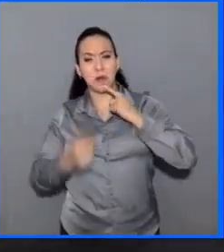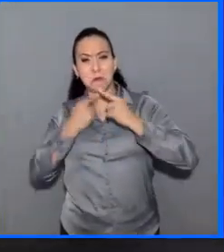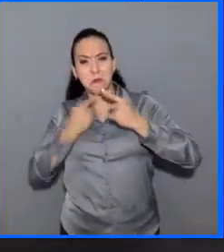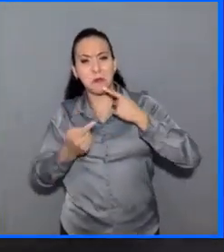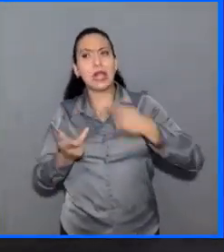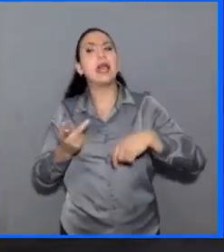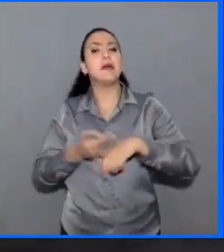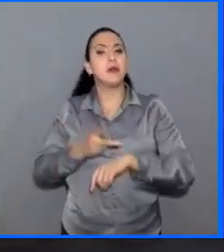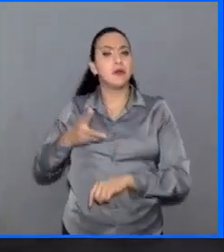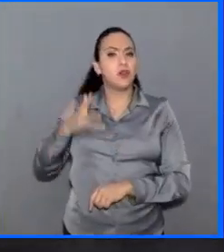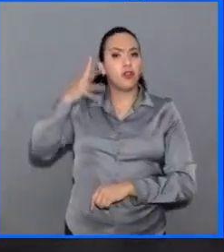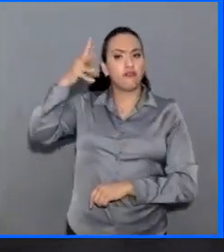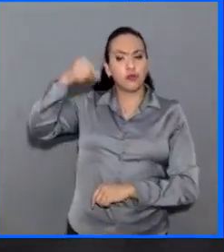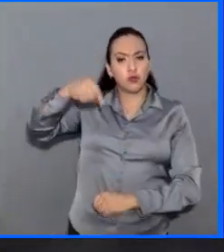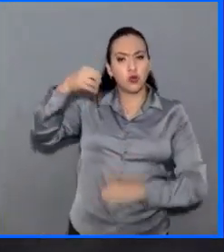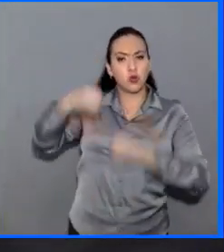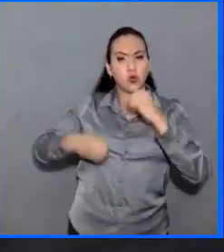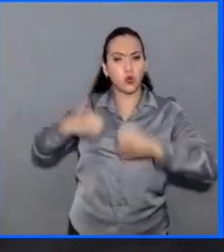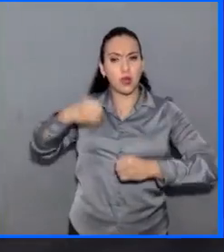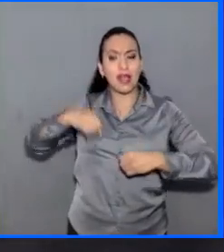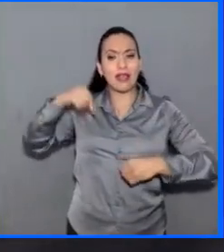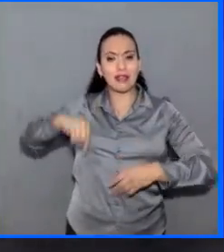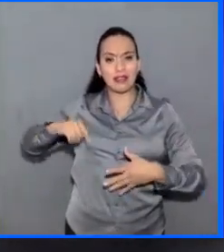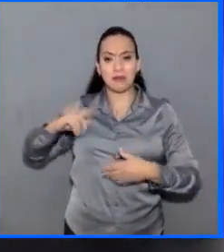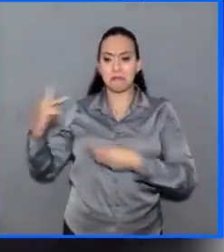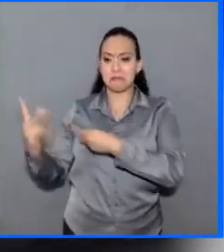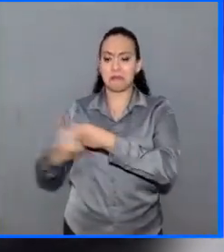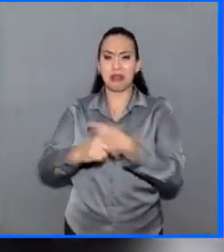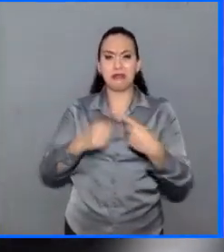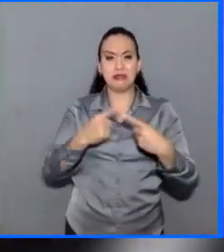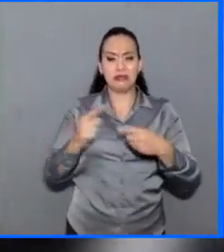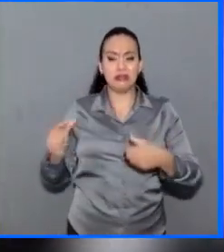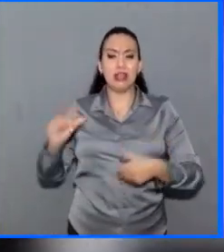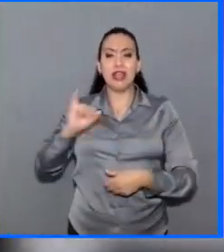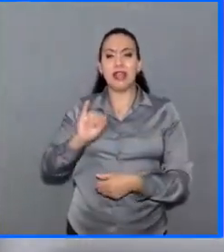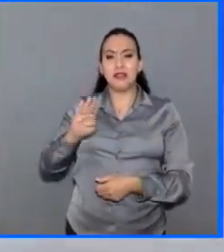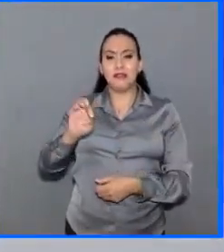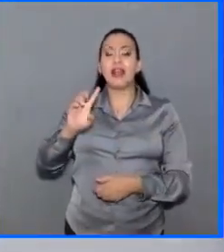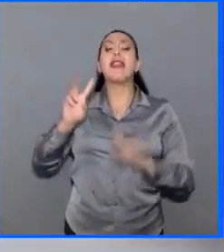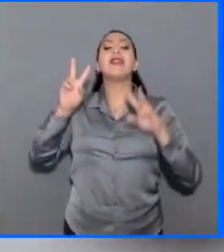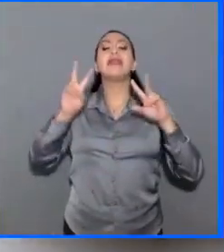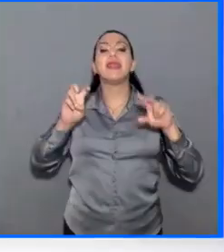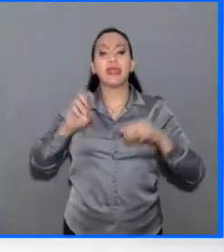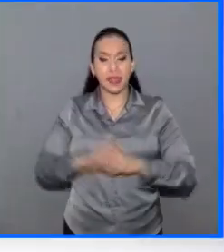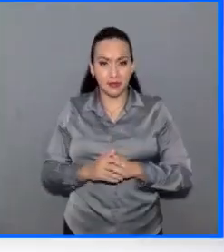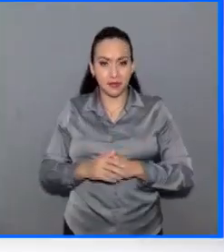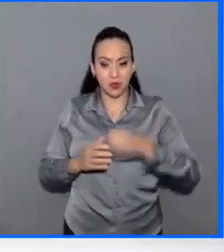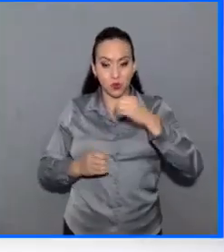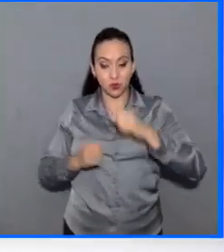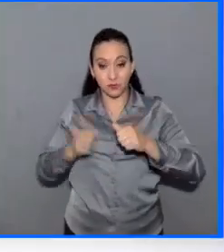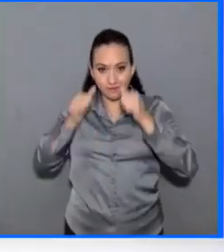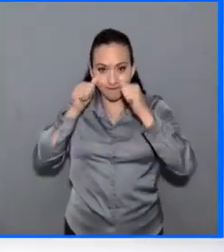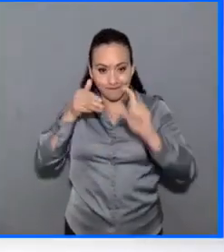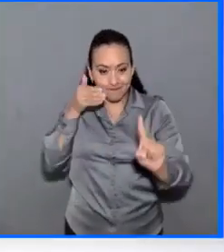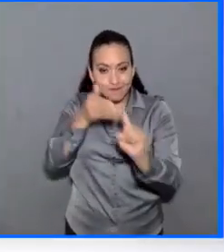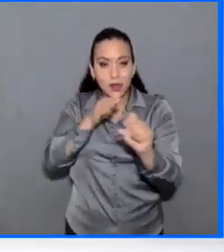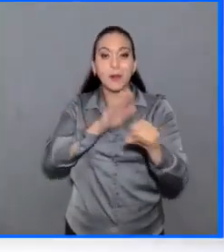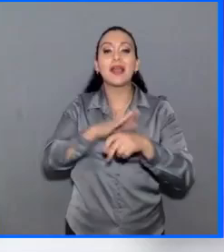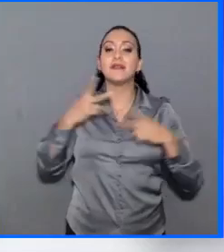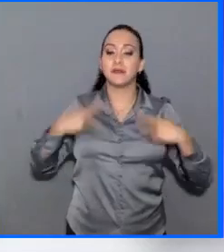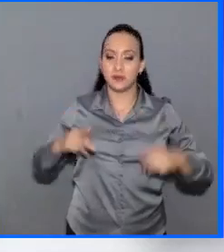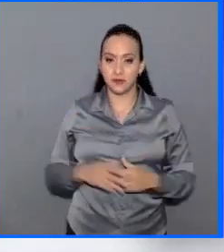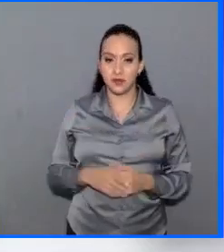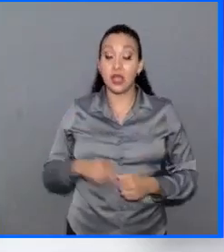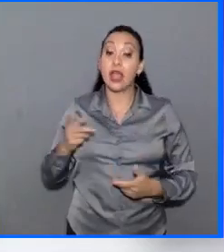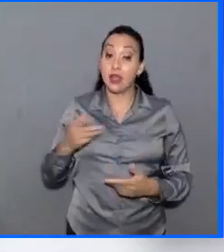y la democracia en Iberoamérica bajo el tema Por una justicia centrada en las personas, en donde el presidente del Tribunal Supremo de